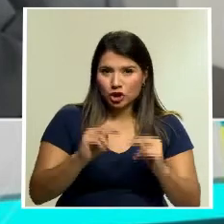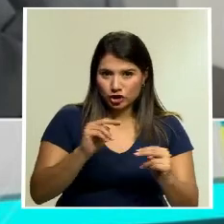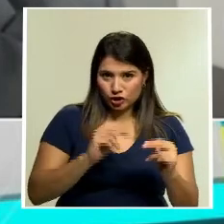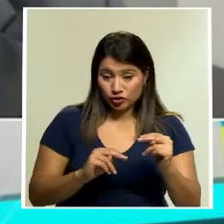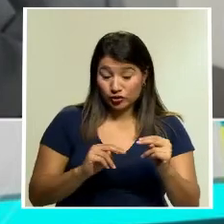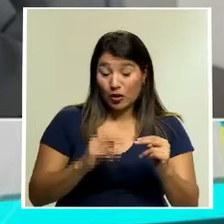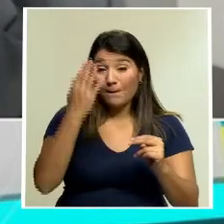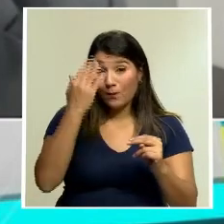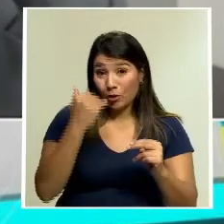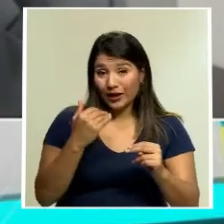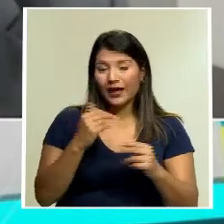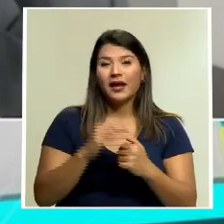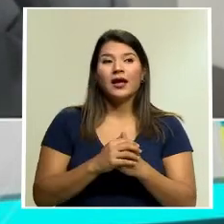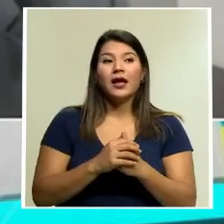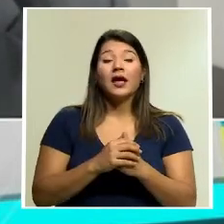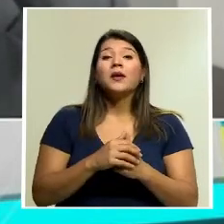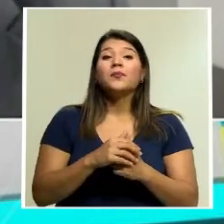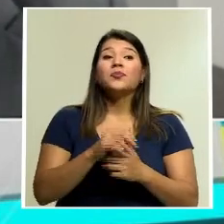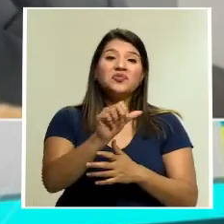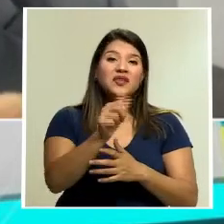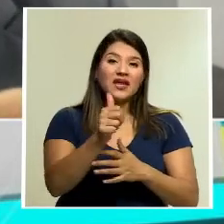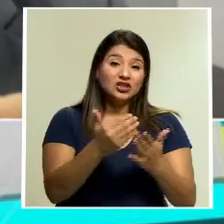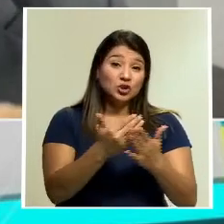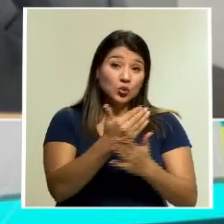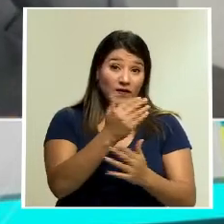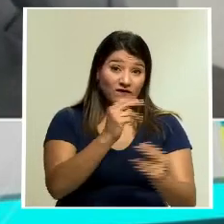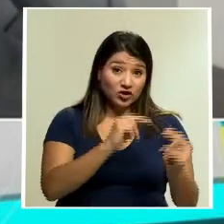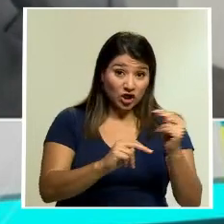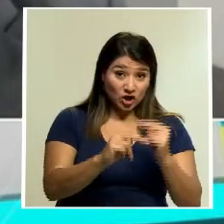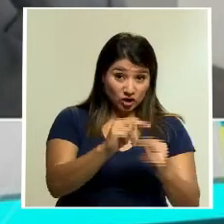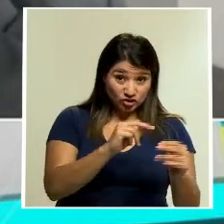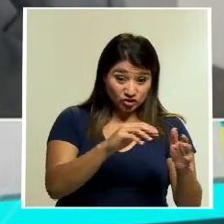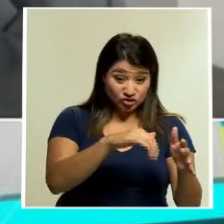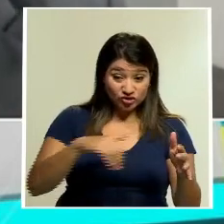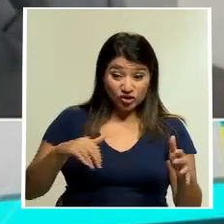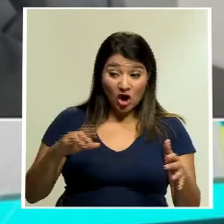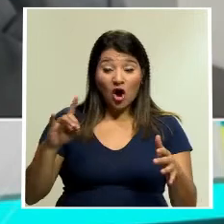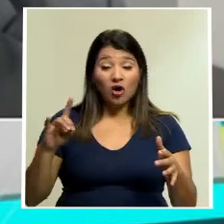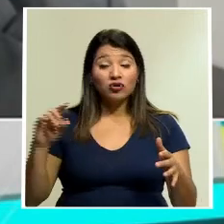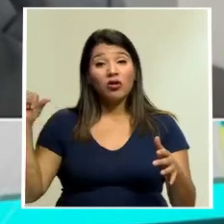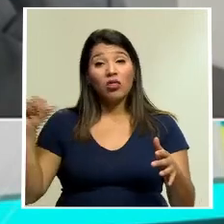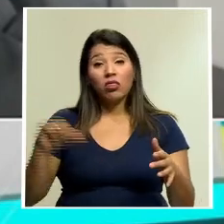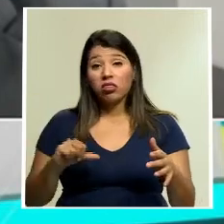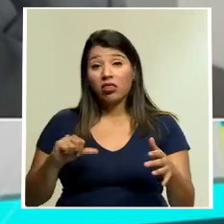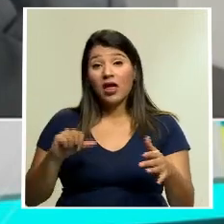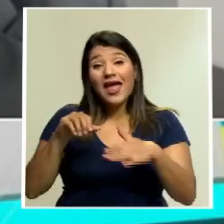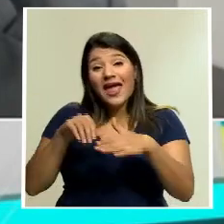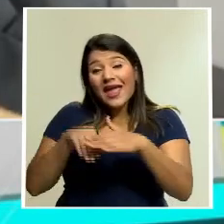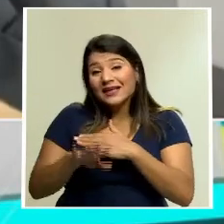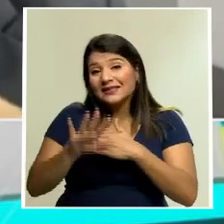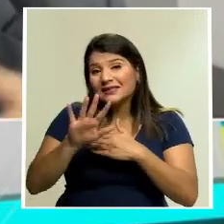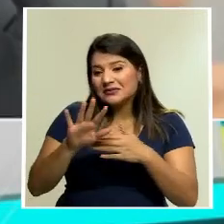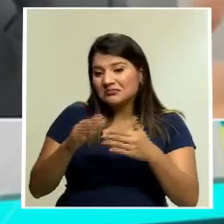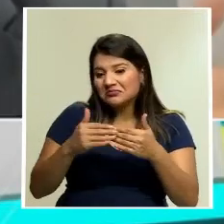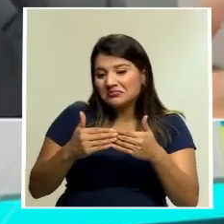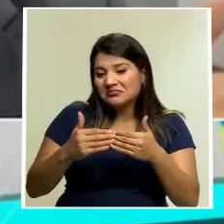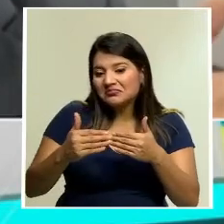cada 10 nuevos emprendimientos, don Ernesto, quiebran en este país en los primeros 5 años.